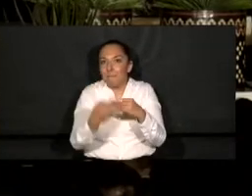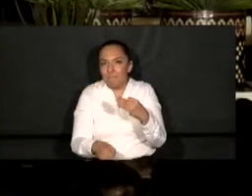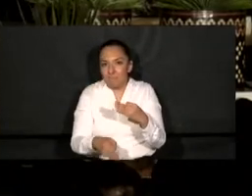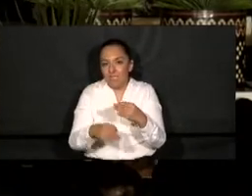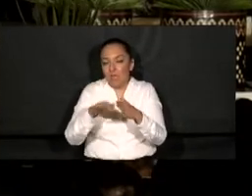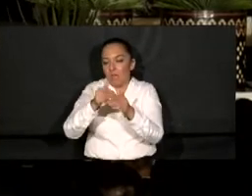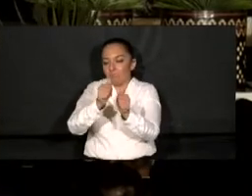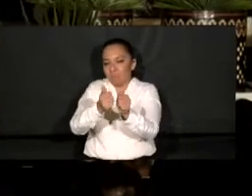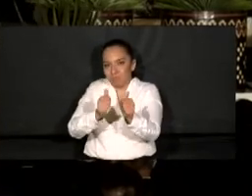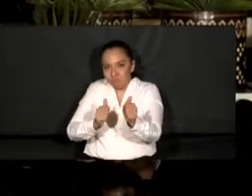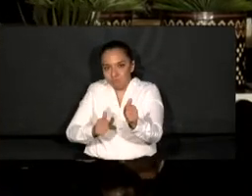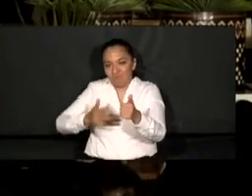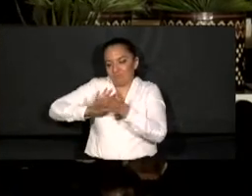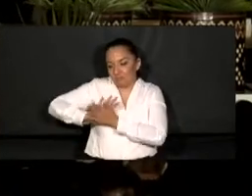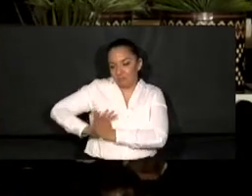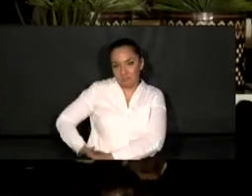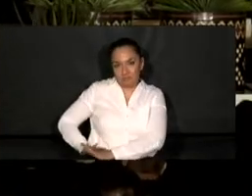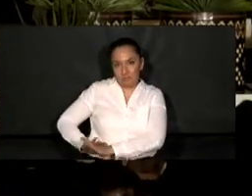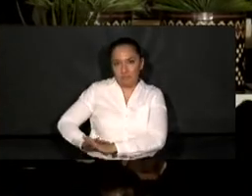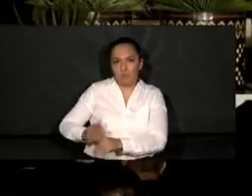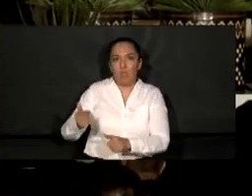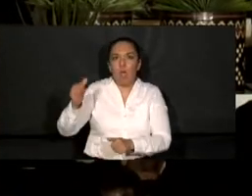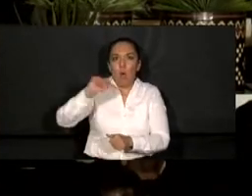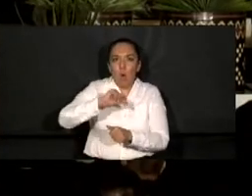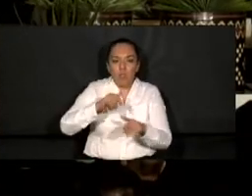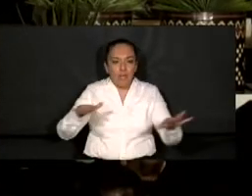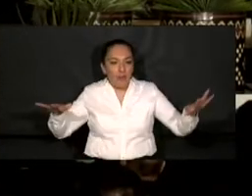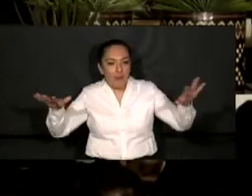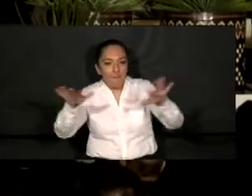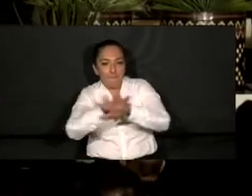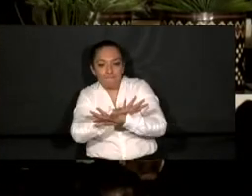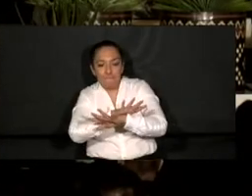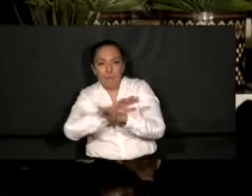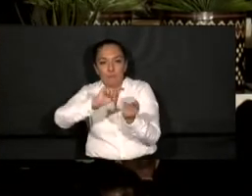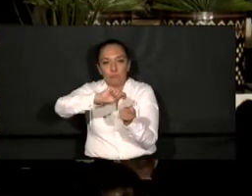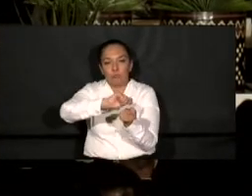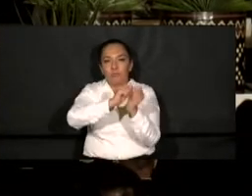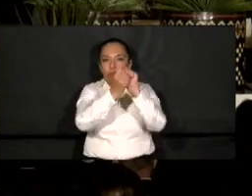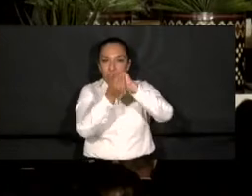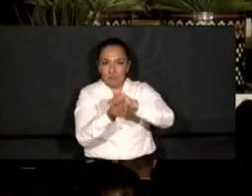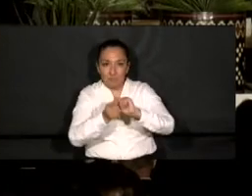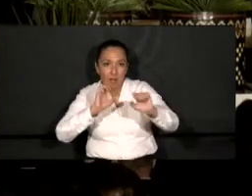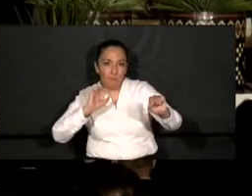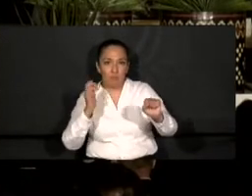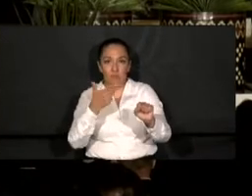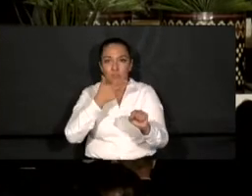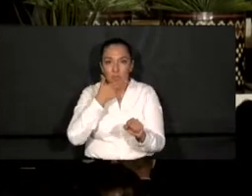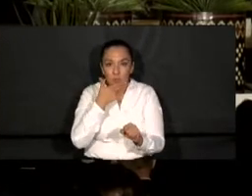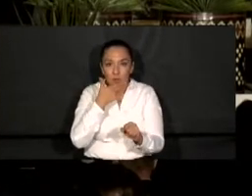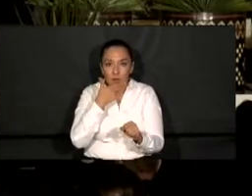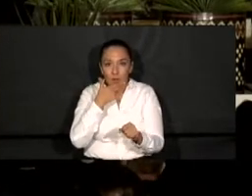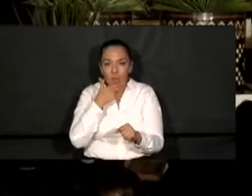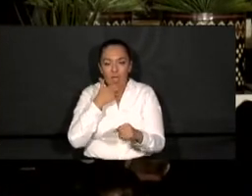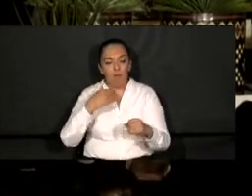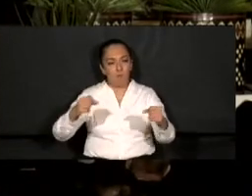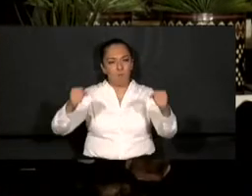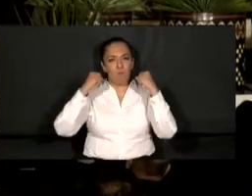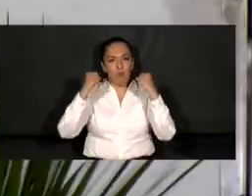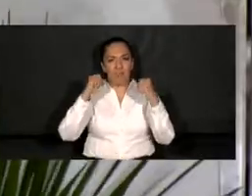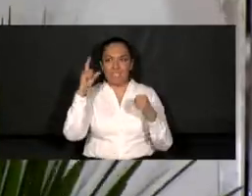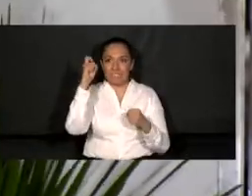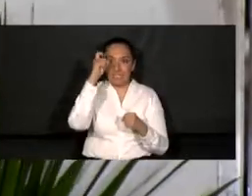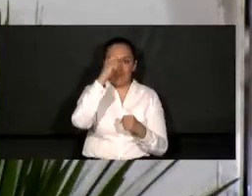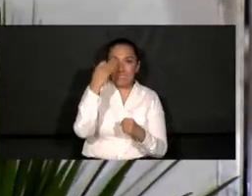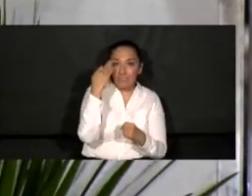Hoy estamos aquí para darle vuelta a la página del devenir de Chihuahua, para ser fuertes de nuevo ante la